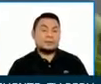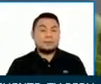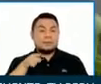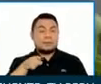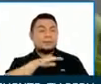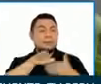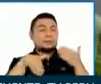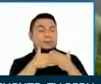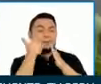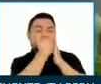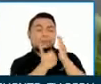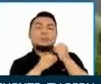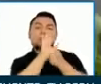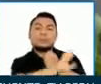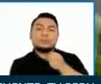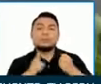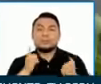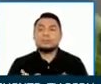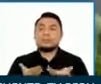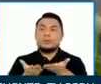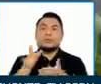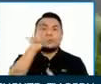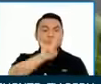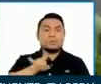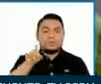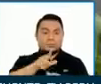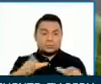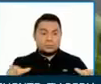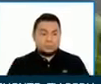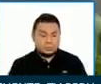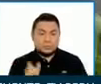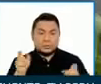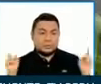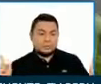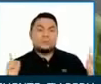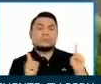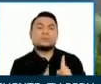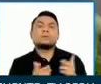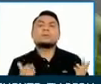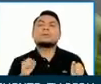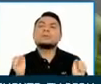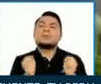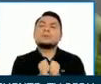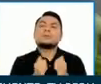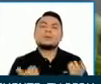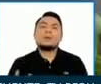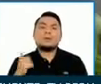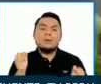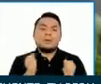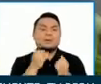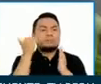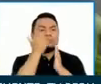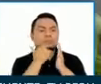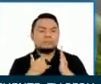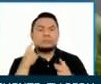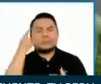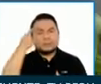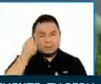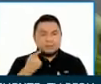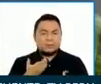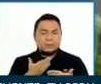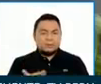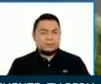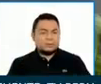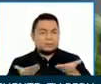las medidas que tienen asociadas con el uso de espacios públicos han venido acompañada con un conjunto de guías e instrumentos